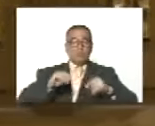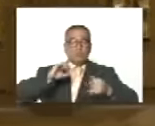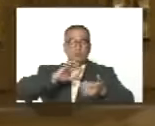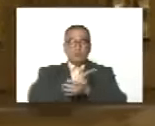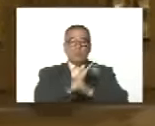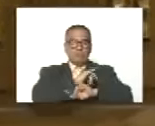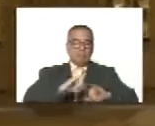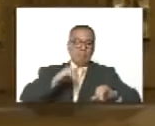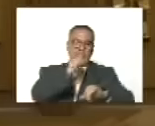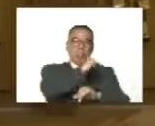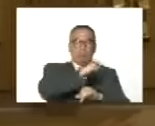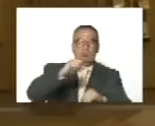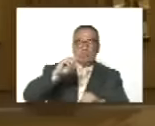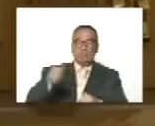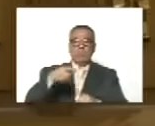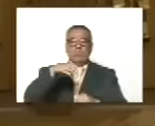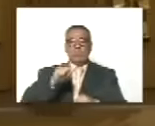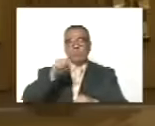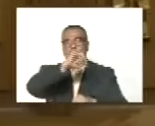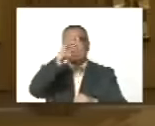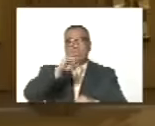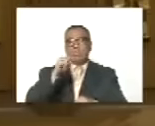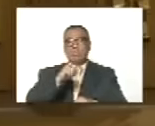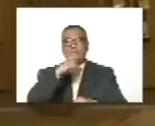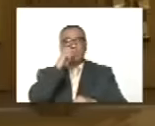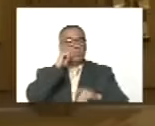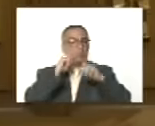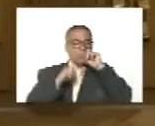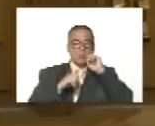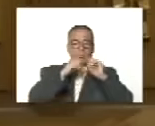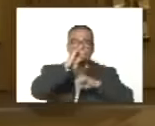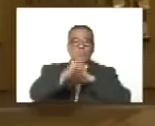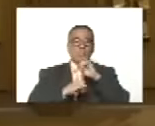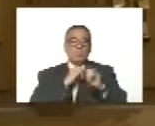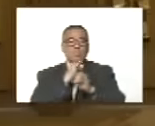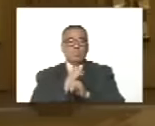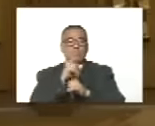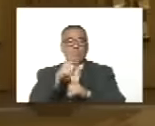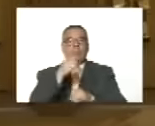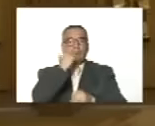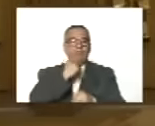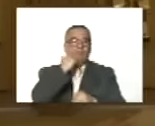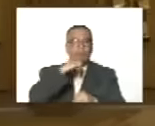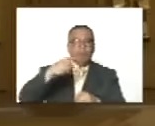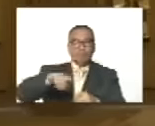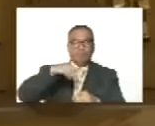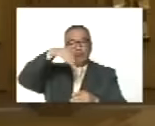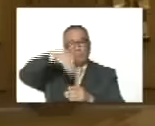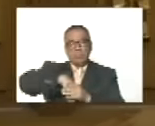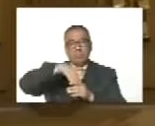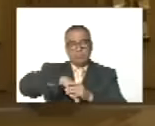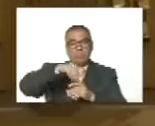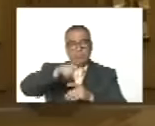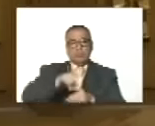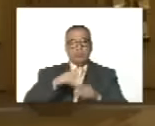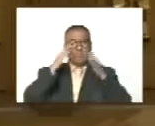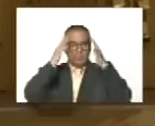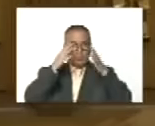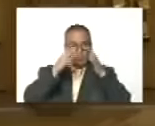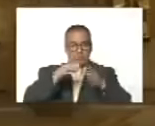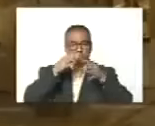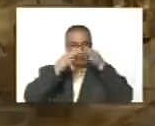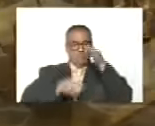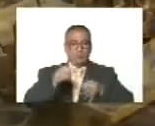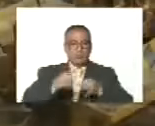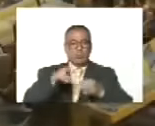genocidio instaurado en Gaza, que dejen de violar el derecho internacional y que dejen de abusar del derecho al voto en el Consejo de Seguridad